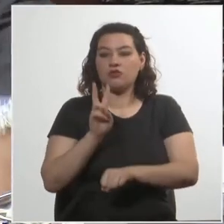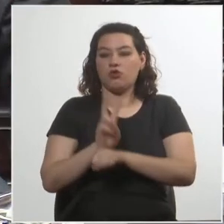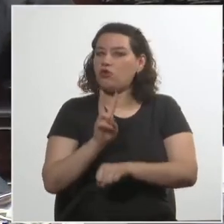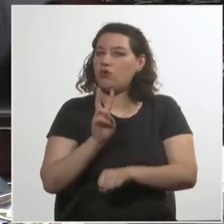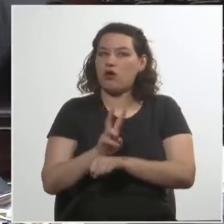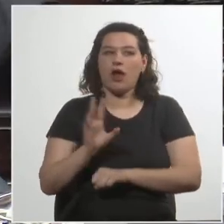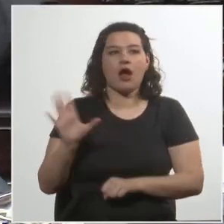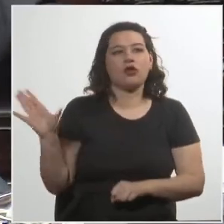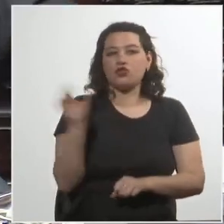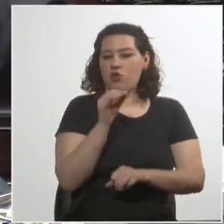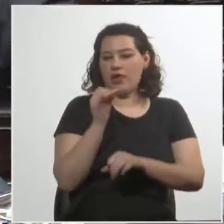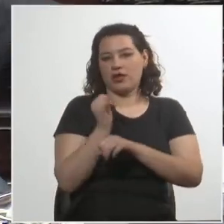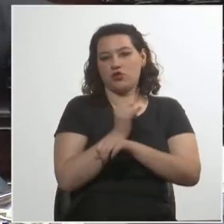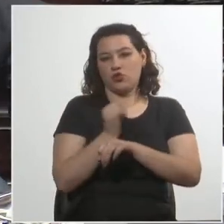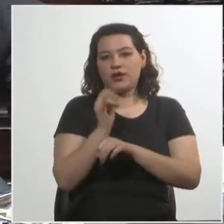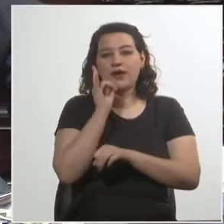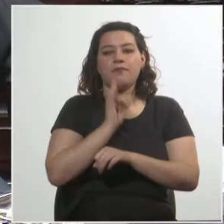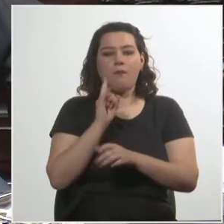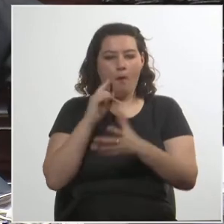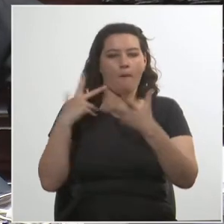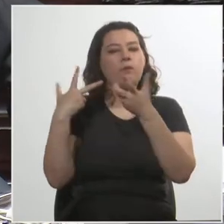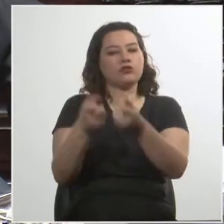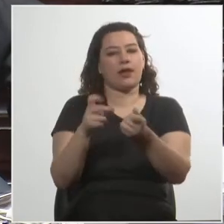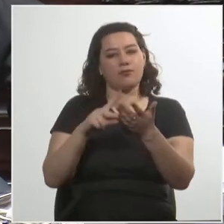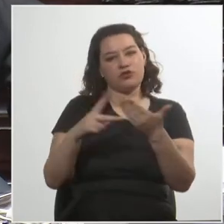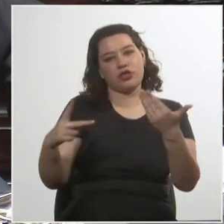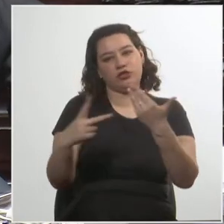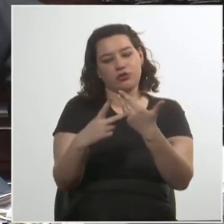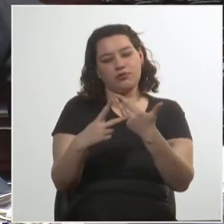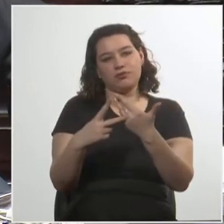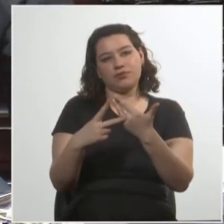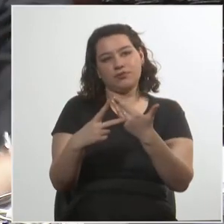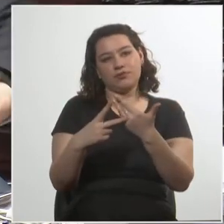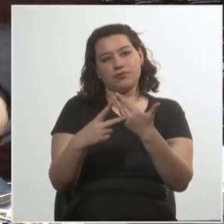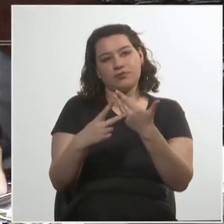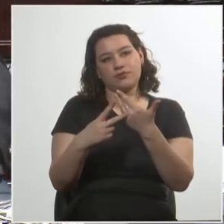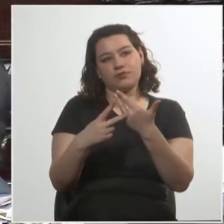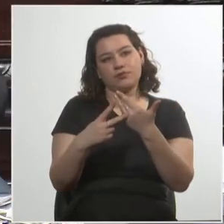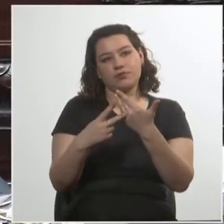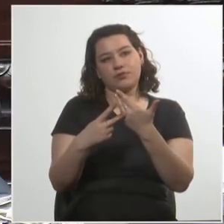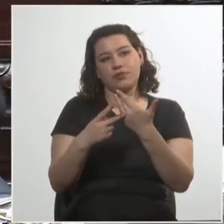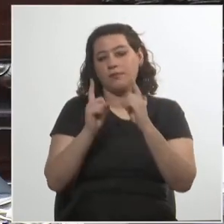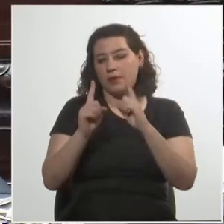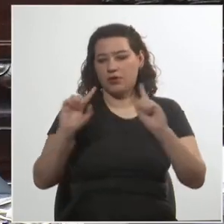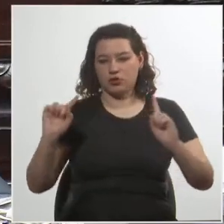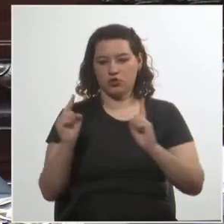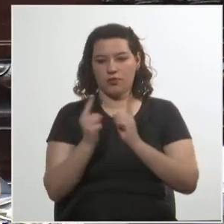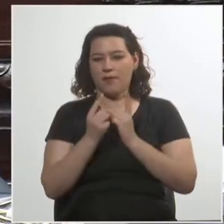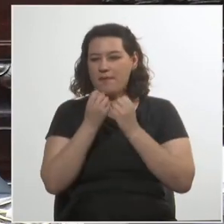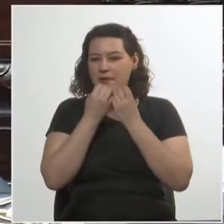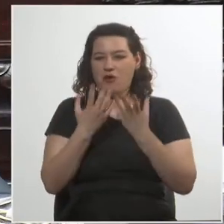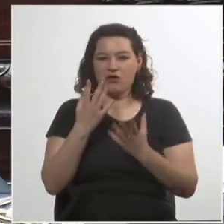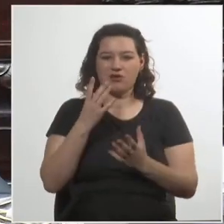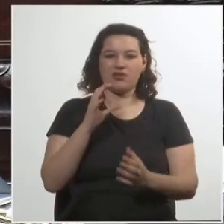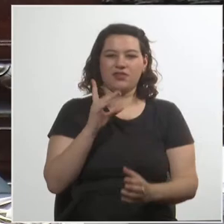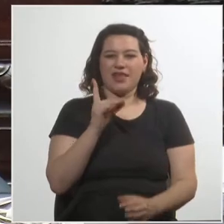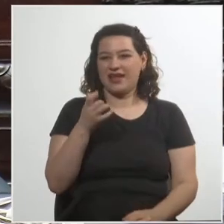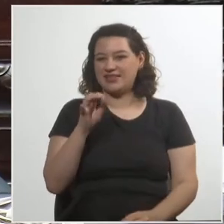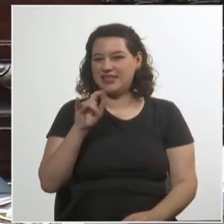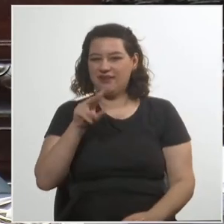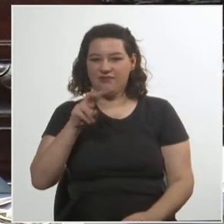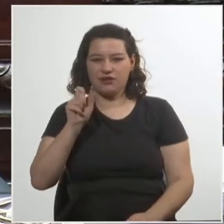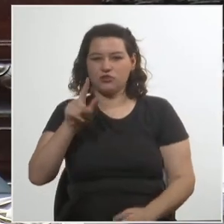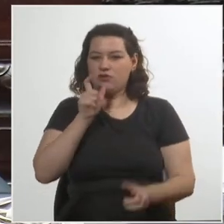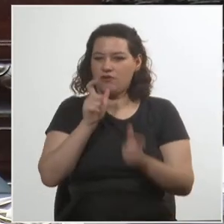defendemos a toda la lechería vamos a acompañar este proyecto sustentado lo que ha resumido mejor que nosotros el senador da Silva Gracias